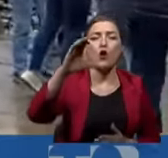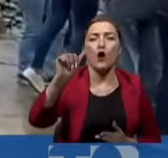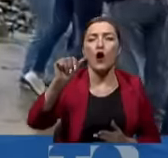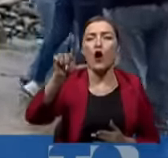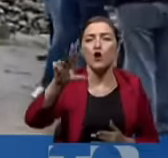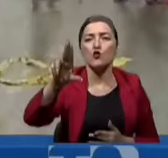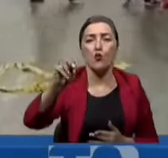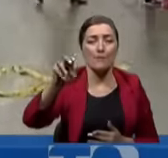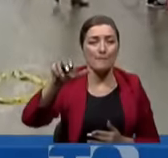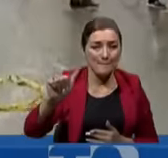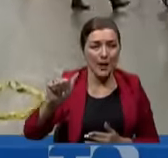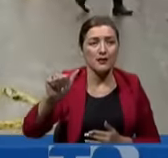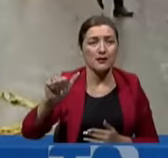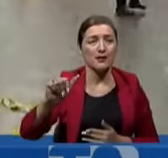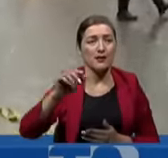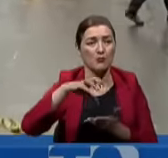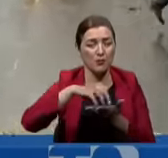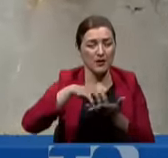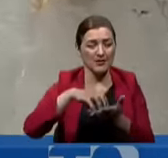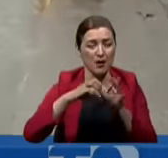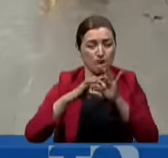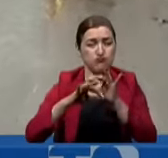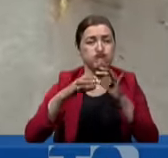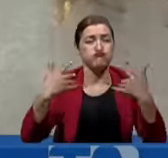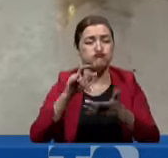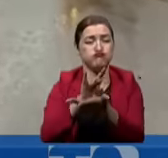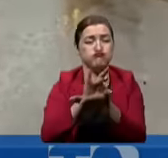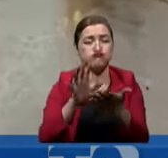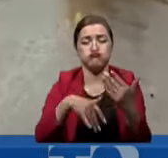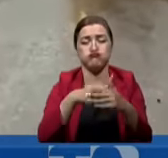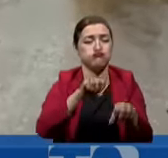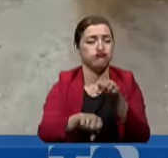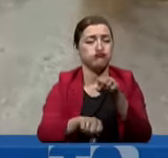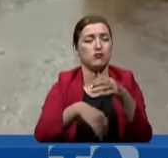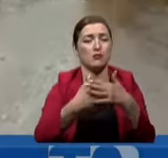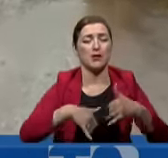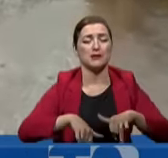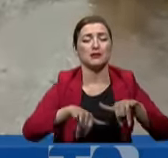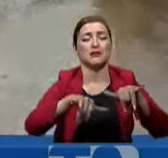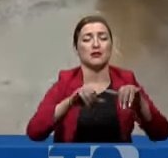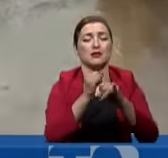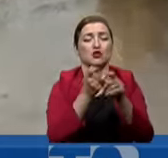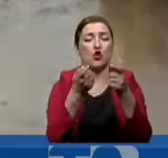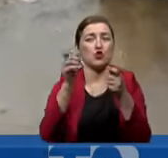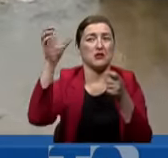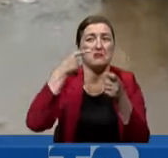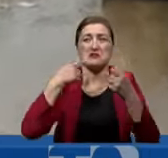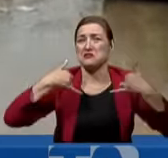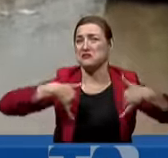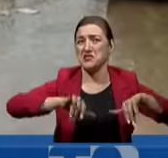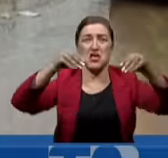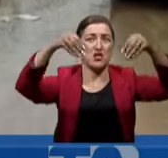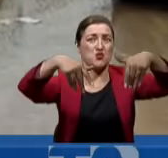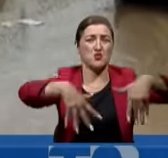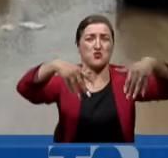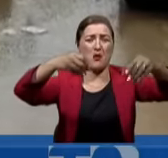que el subtrópico de la provincia de Bolívar se encuentra afectado. Esto continuará, según el INAMI, nos mencionan que las lluvias